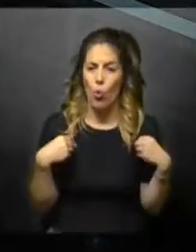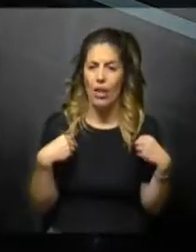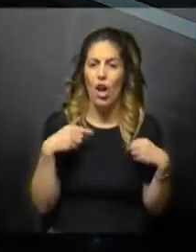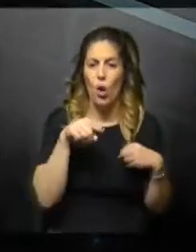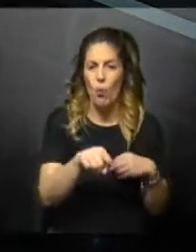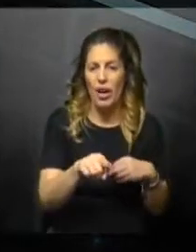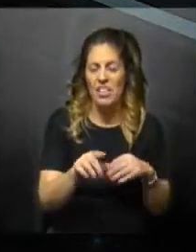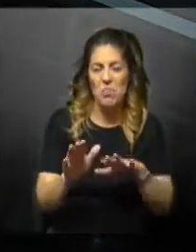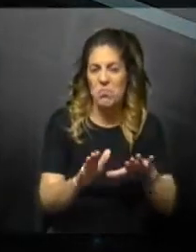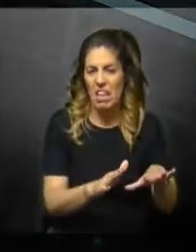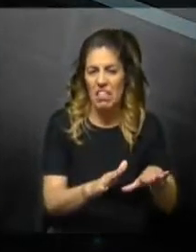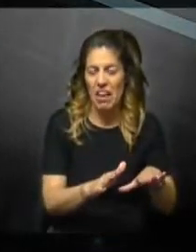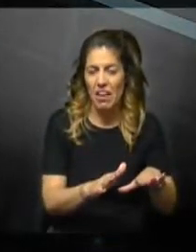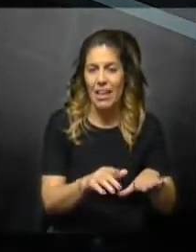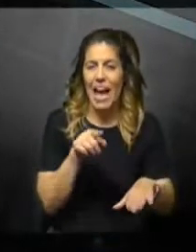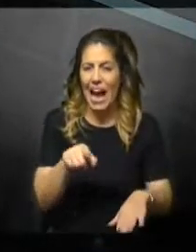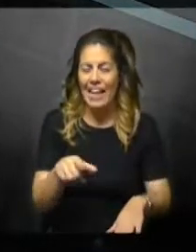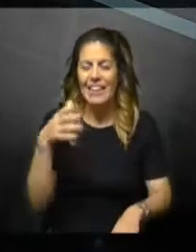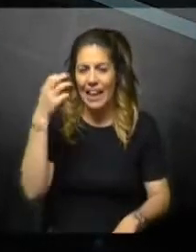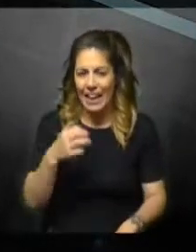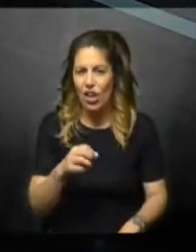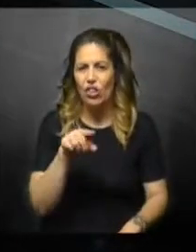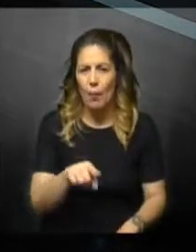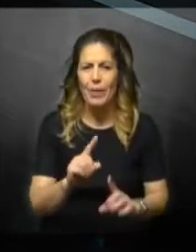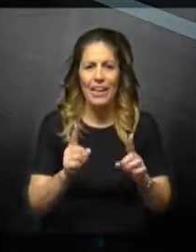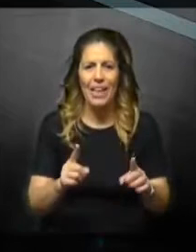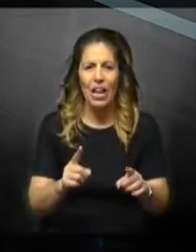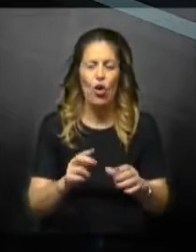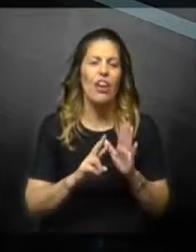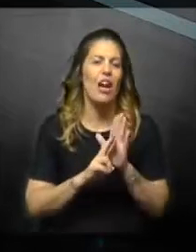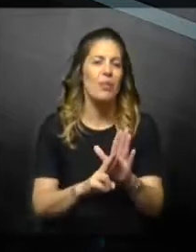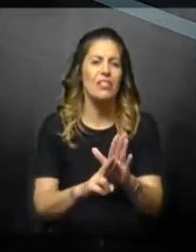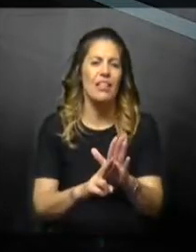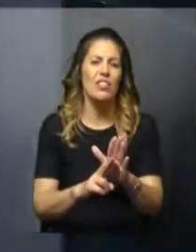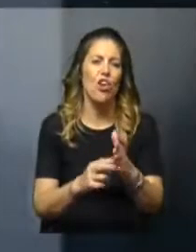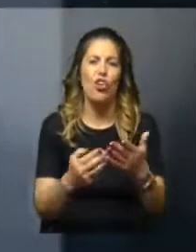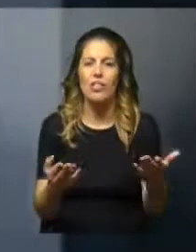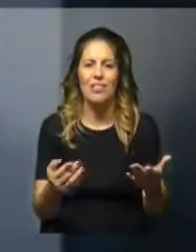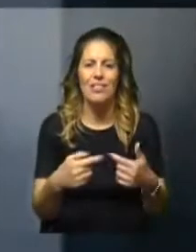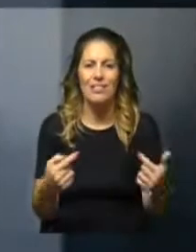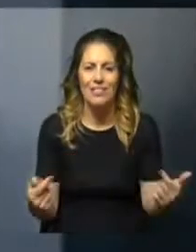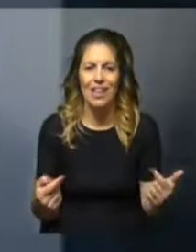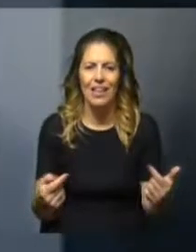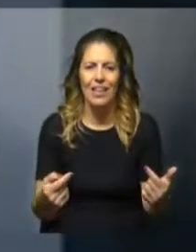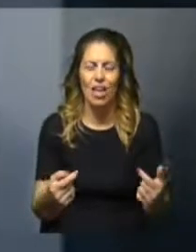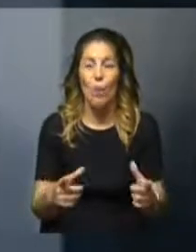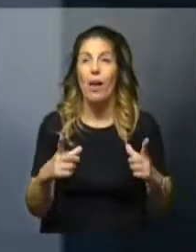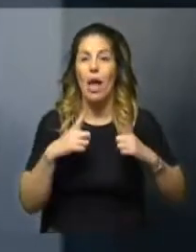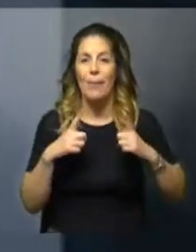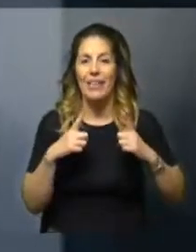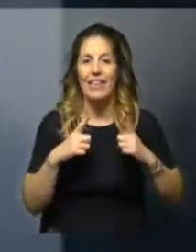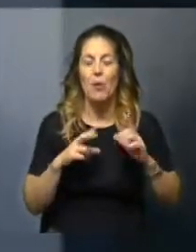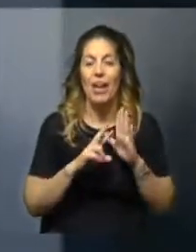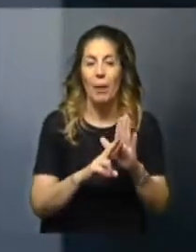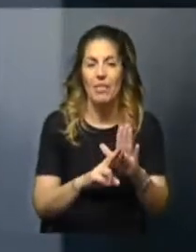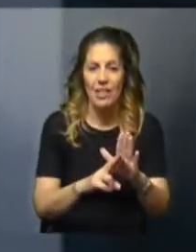esa parte queda un poco de lado y creo que ahí hay algo con también con la representación Y ser como como la expectativa de la representación